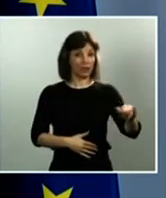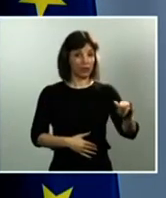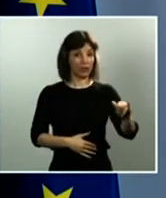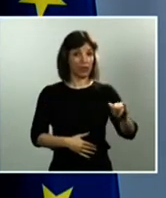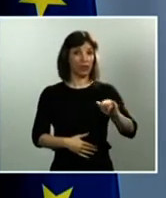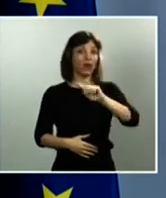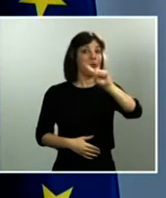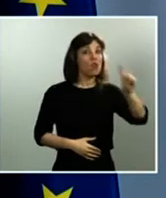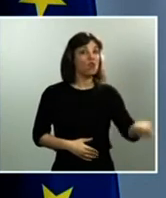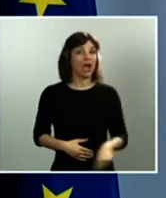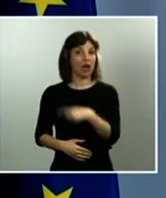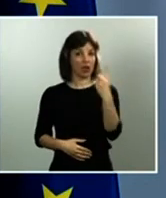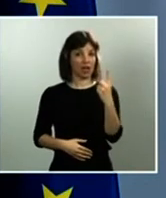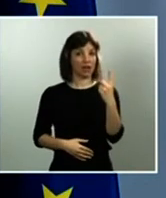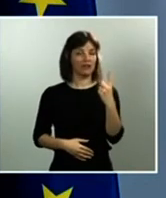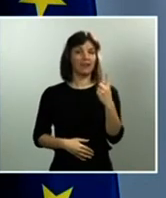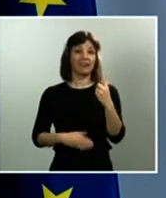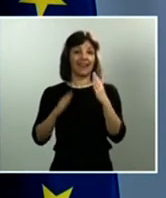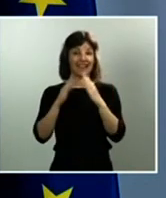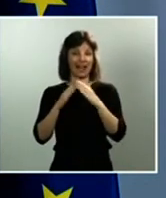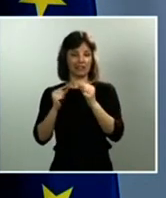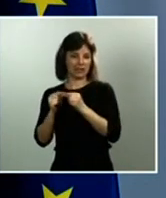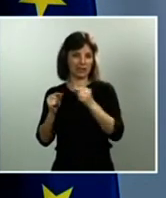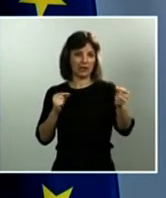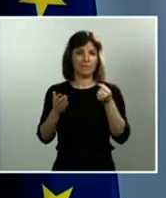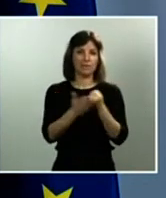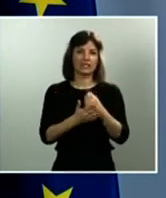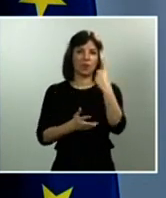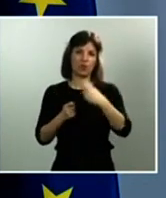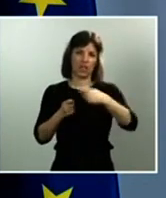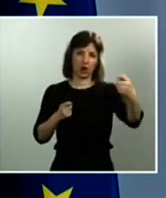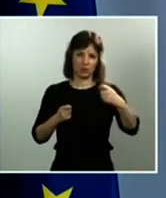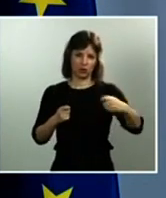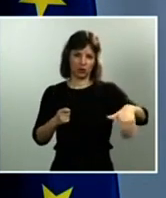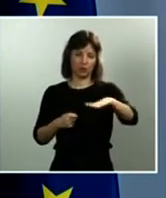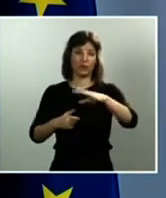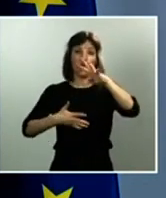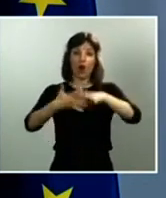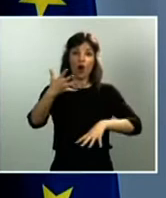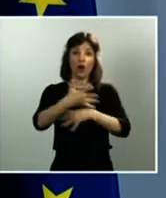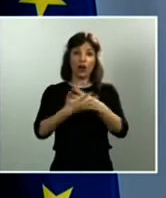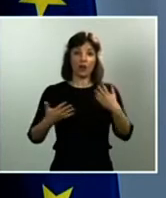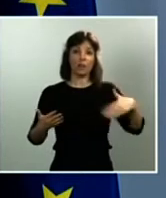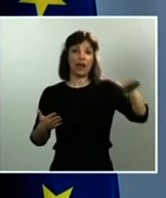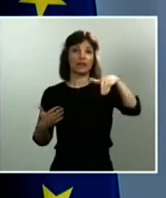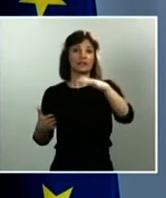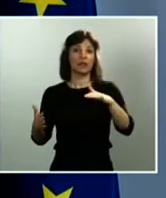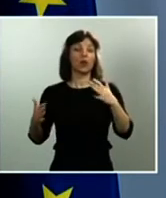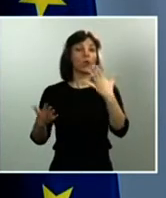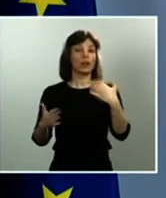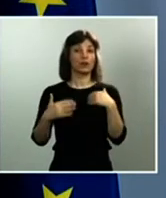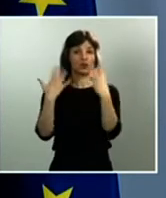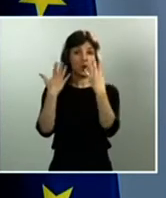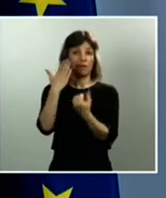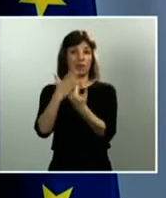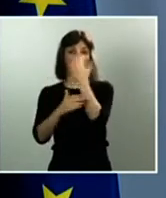de un kilómetro como máximo alrededor de su domicilio. El horario en el que se podrá disfrutar de estos paseos será de 9 de la mañana a